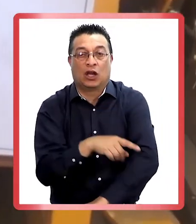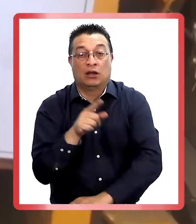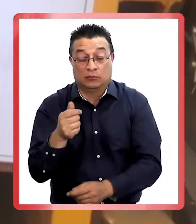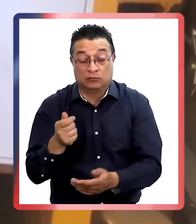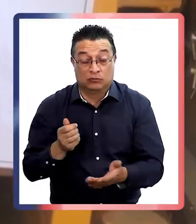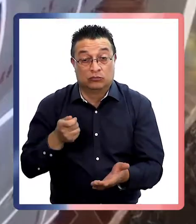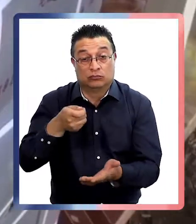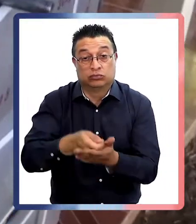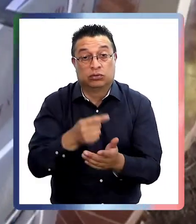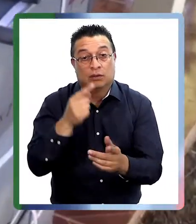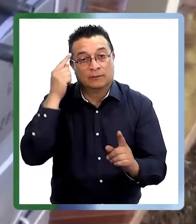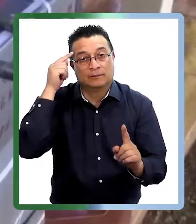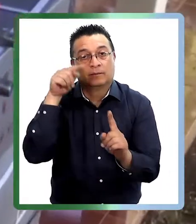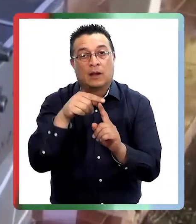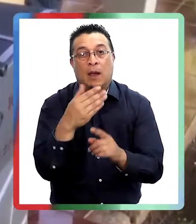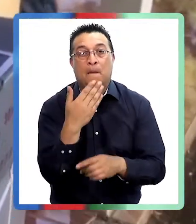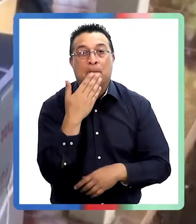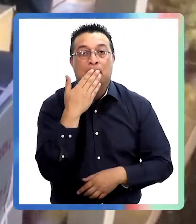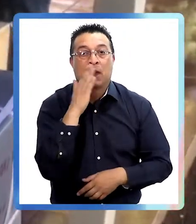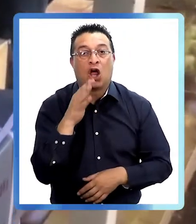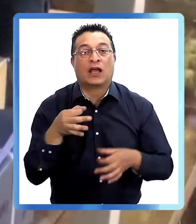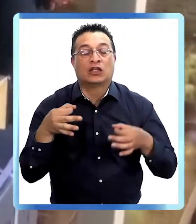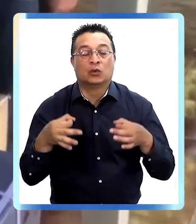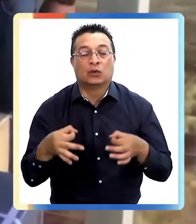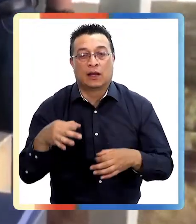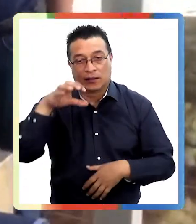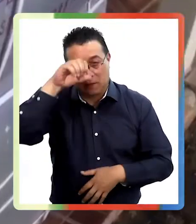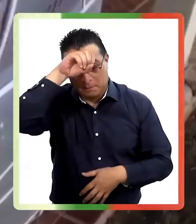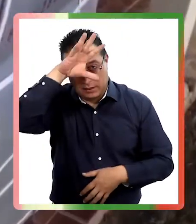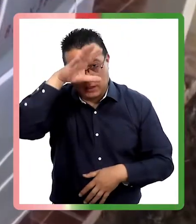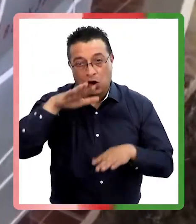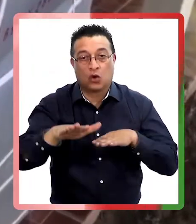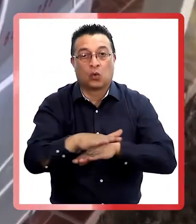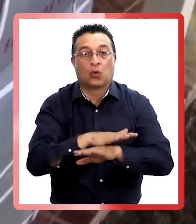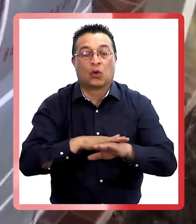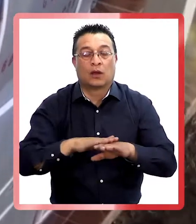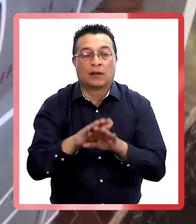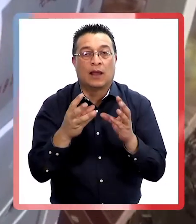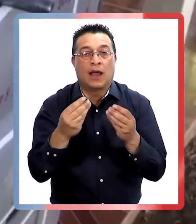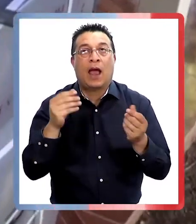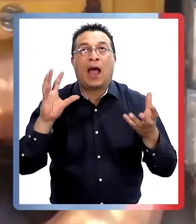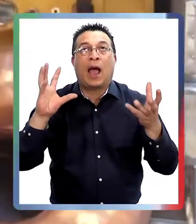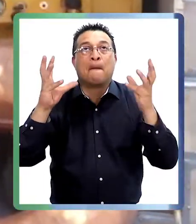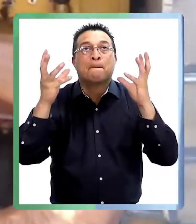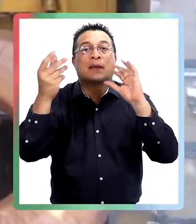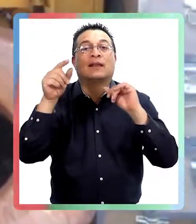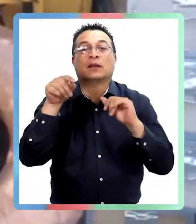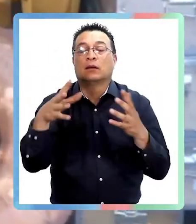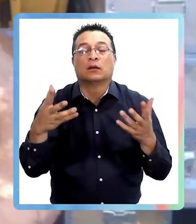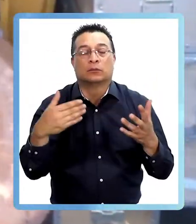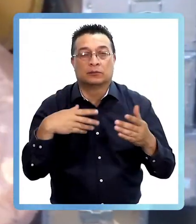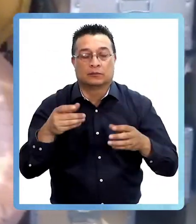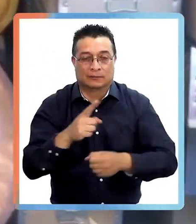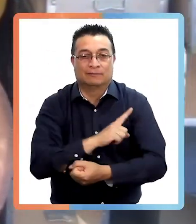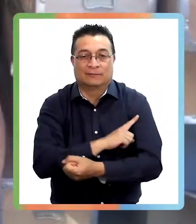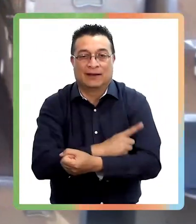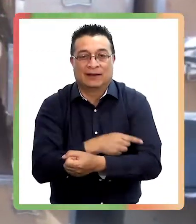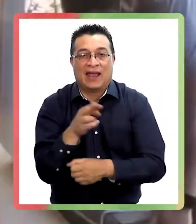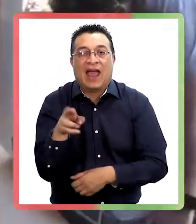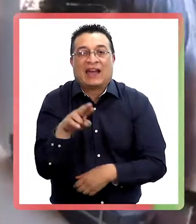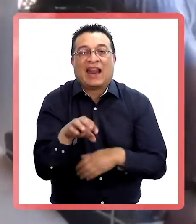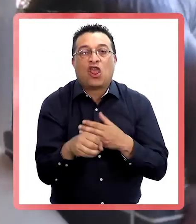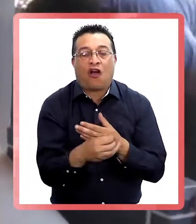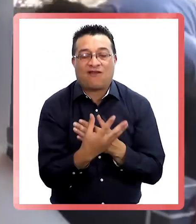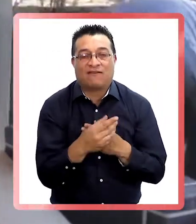deberán destinarse principalmente a mejorar la seguridad minera y cuidar el medio ambiente a través de la implementación de energías renovables,